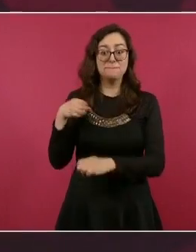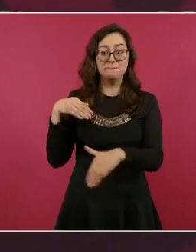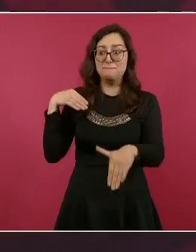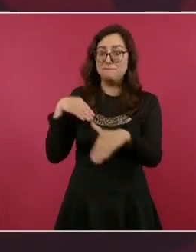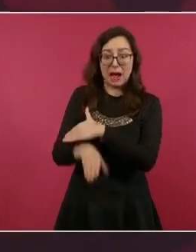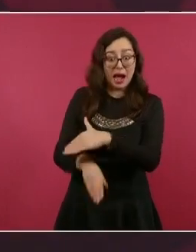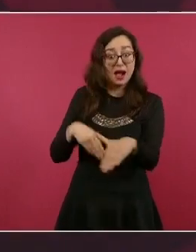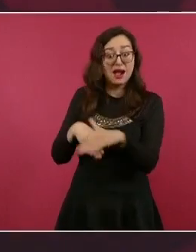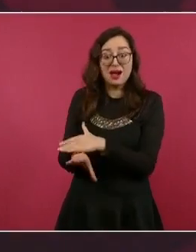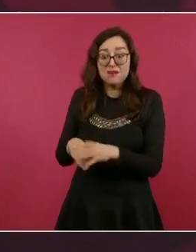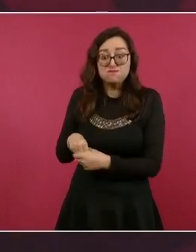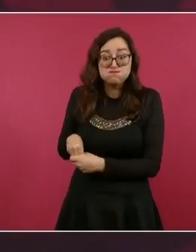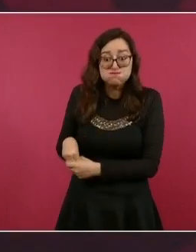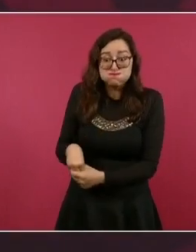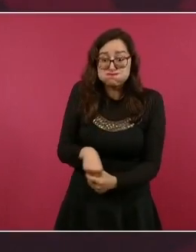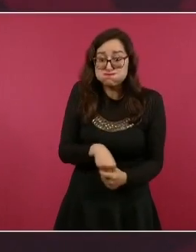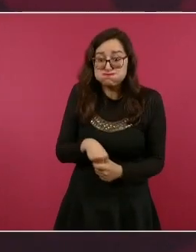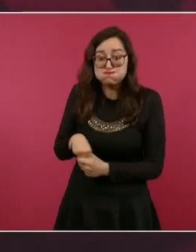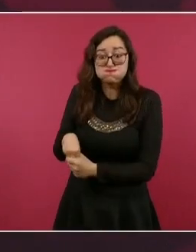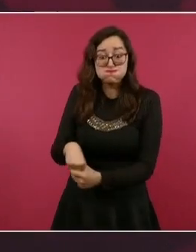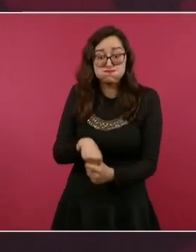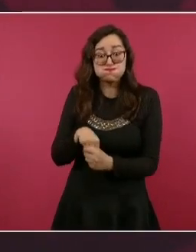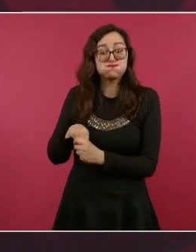la residencia, la embajada